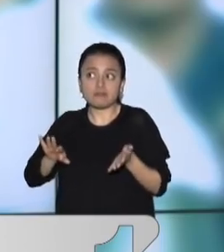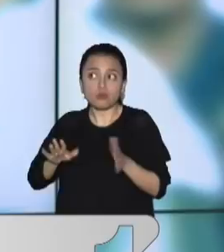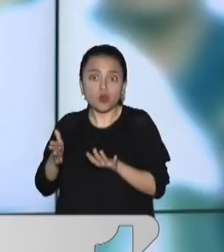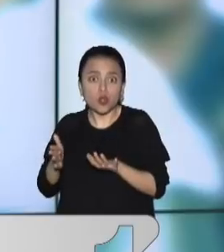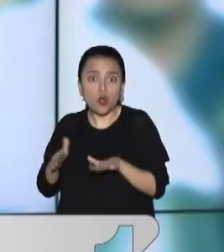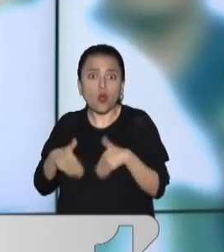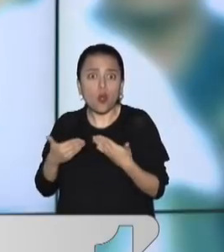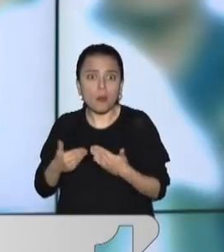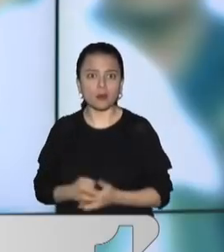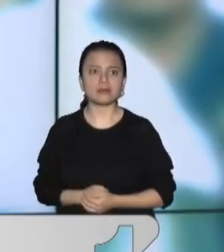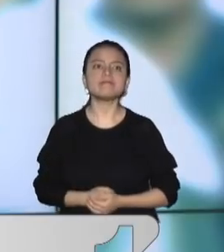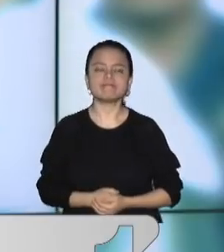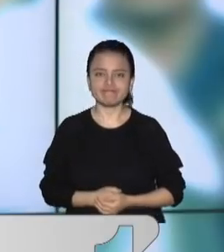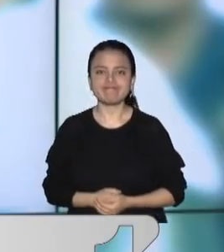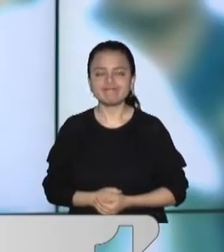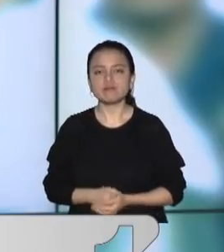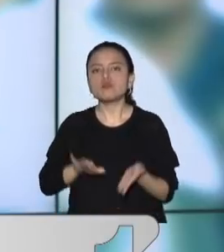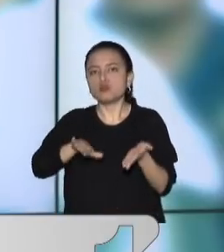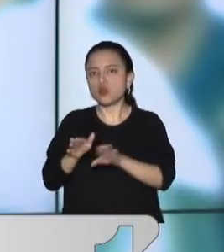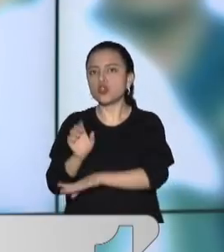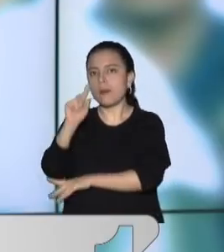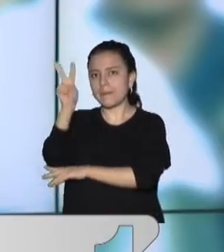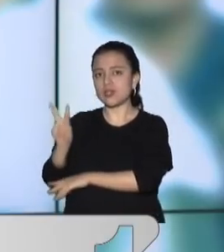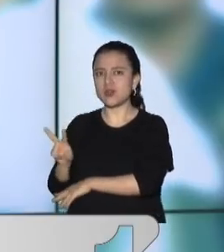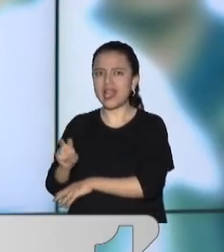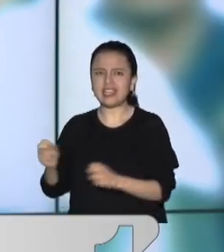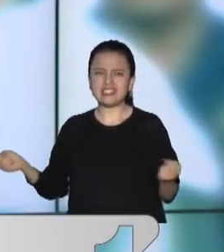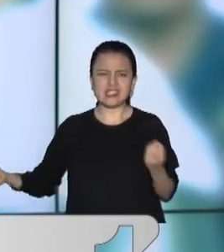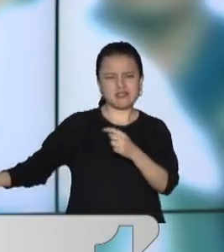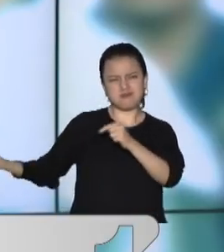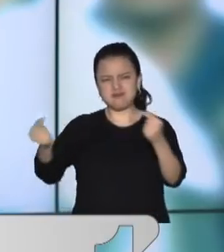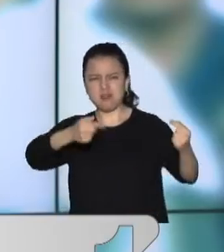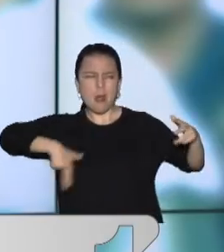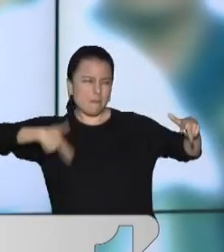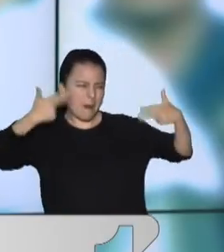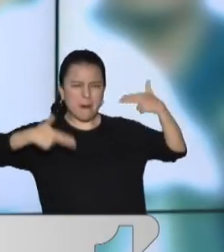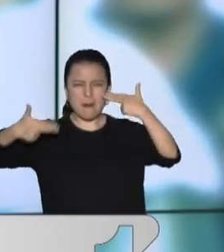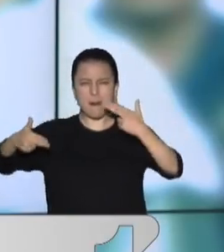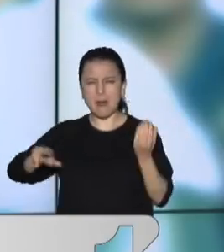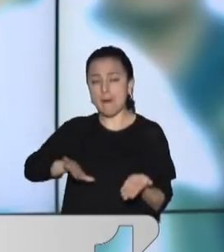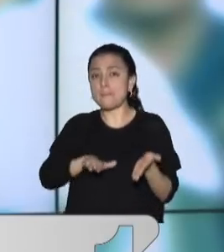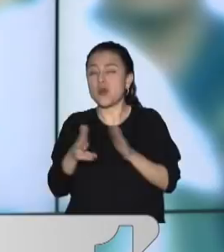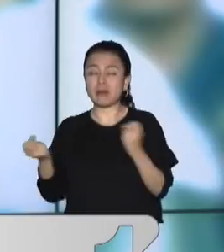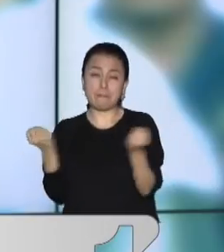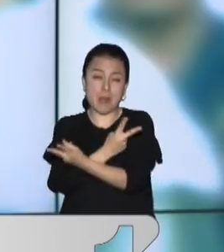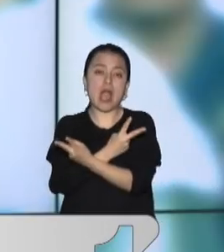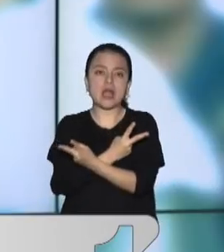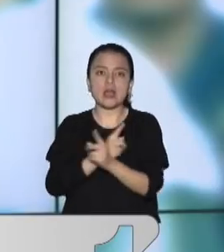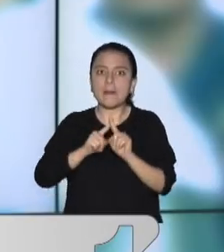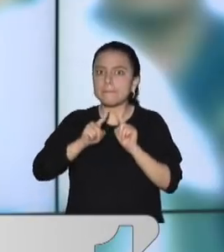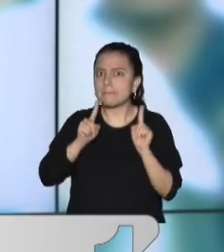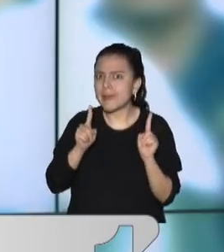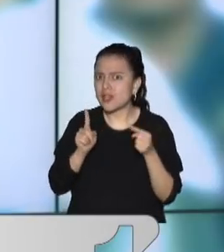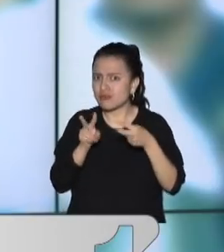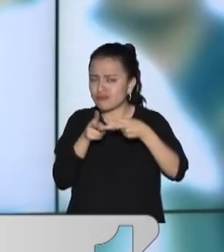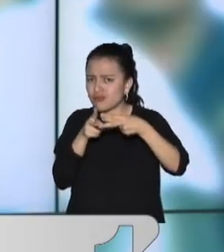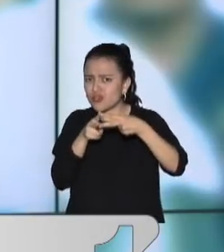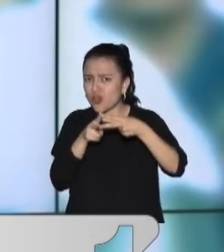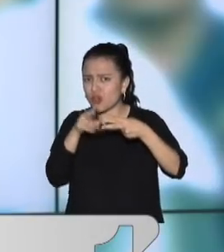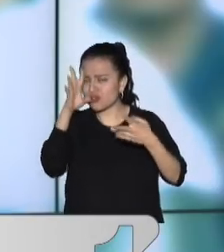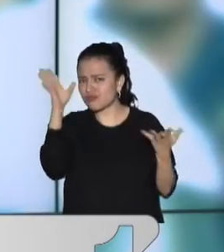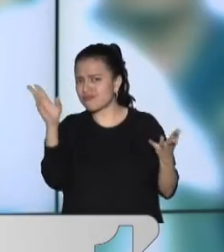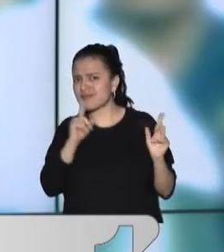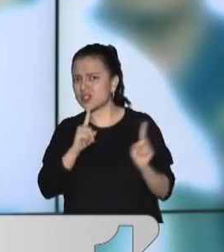Santrich murió en Venezuela, que se trató de una muerte violenta. Sin embargo, todavía hay dos versiones contradictorias. Una que habría sido